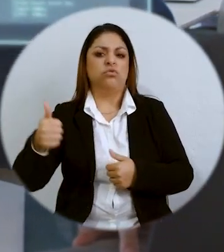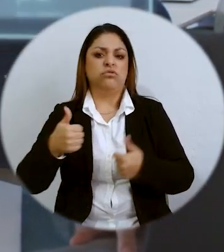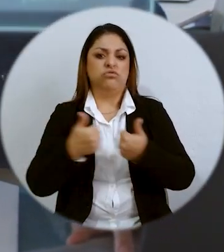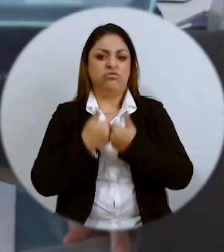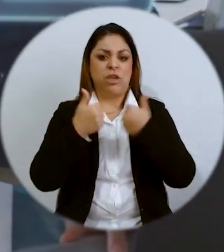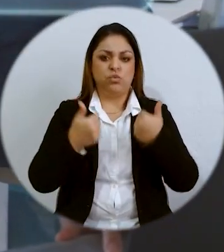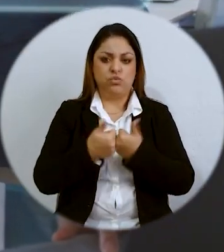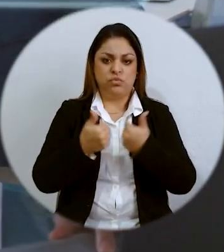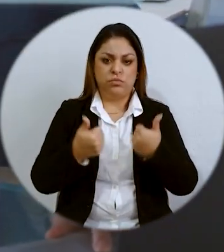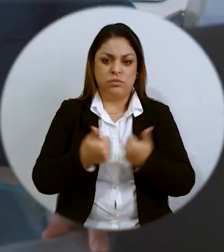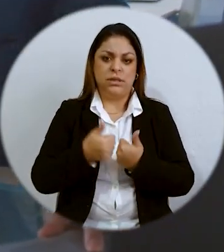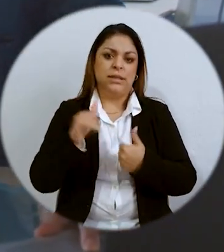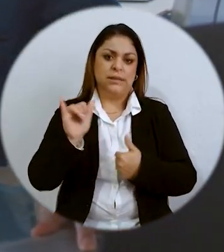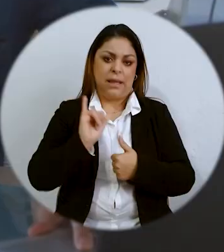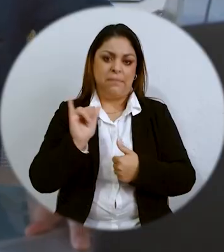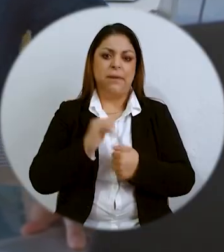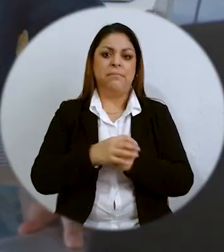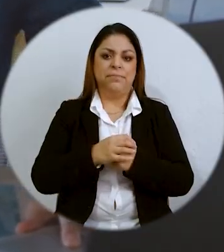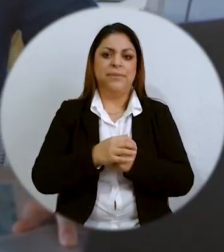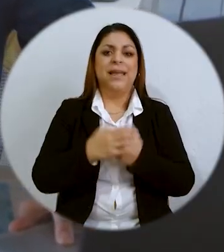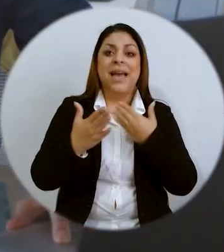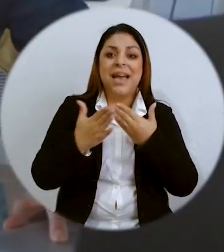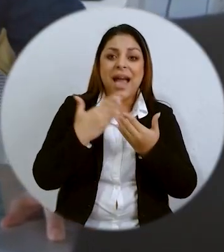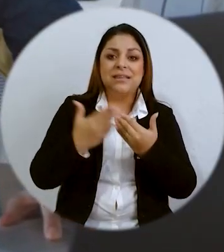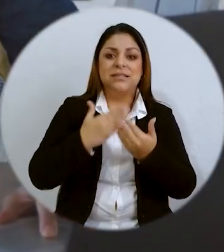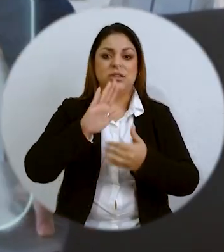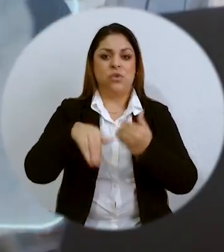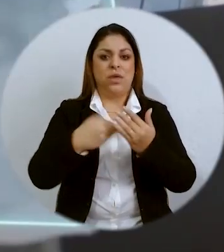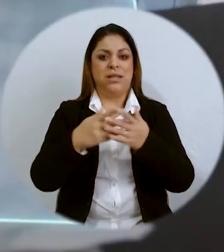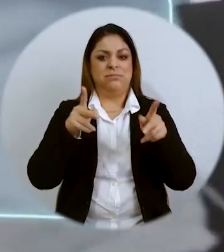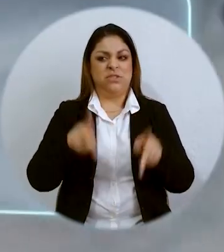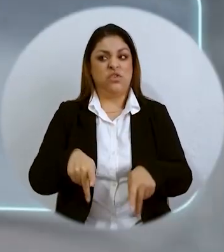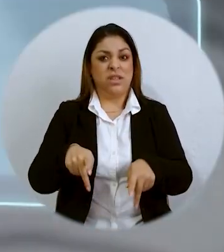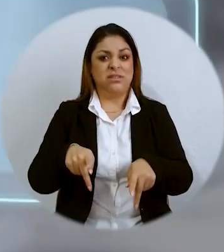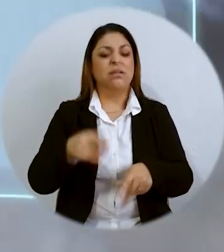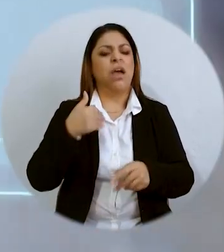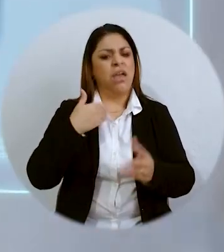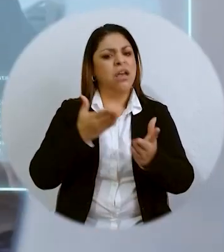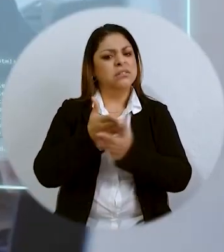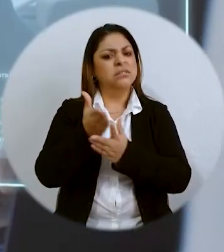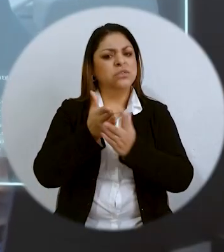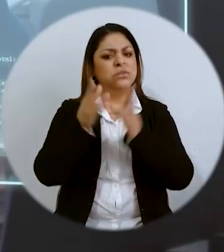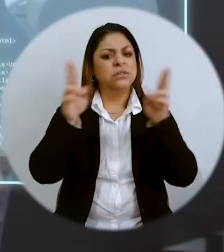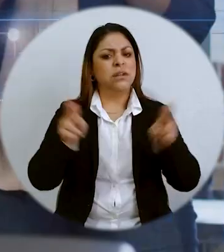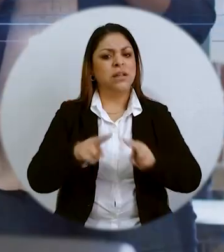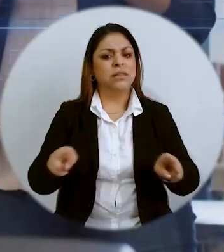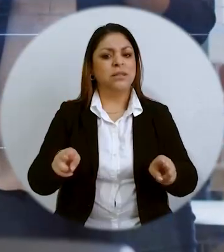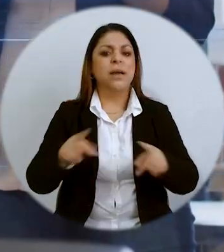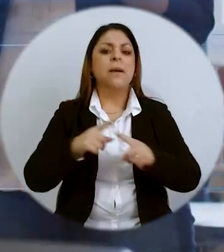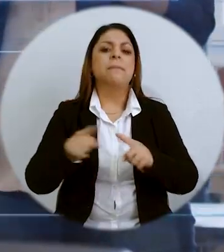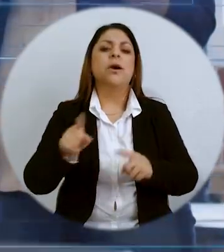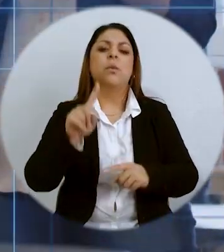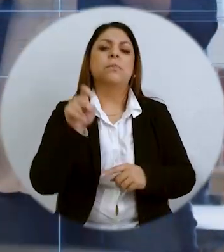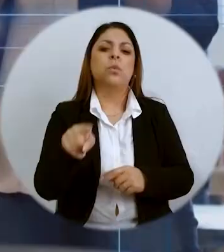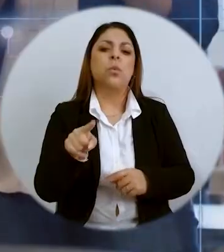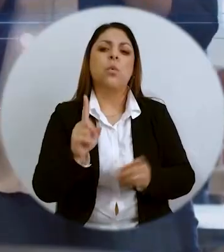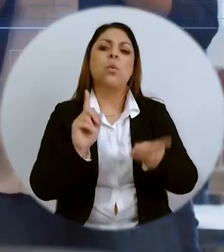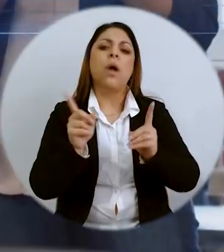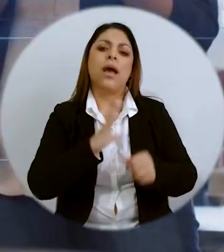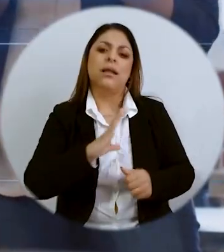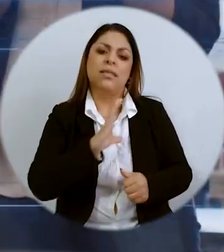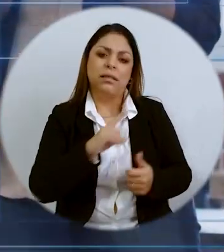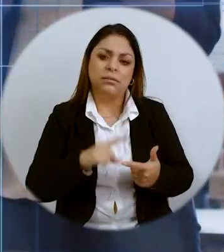como dijimos, casi todas las personas tenemos acceso a Internet. ¿Con qué calidad? ¿Por cuánto